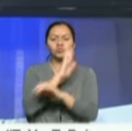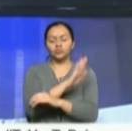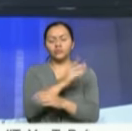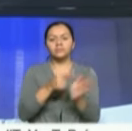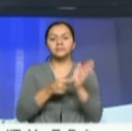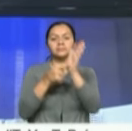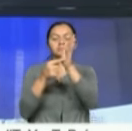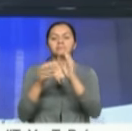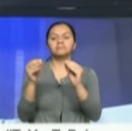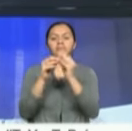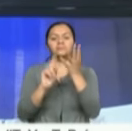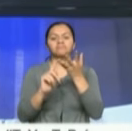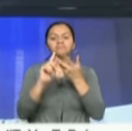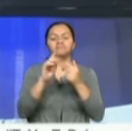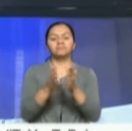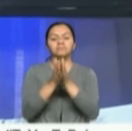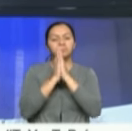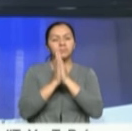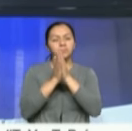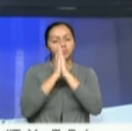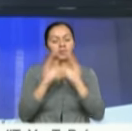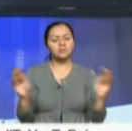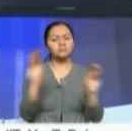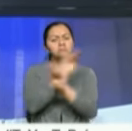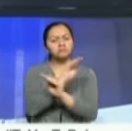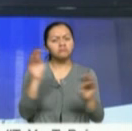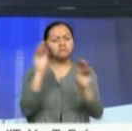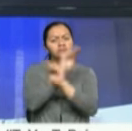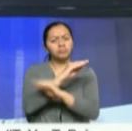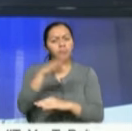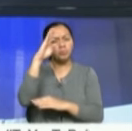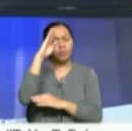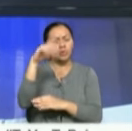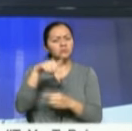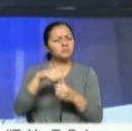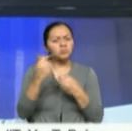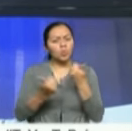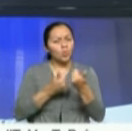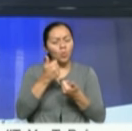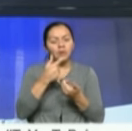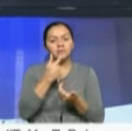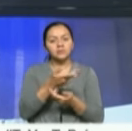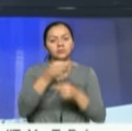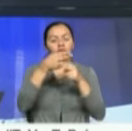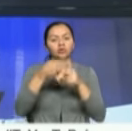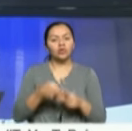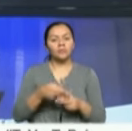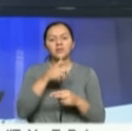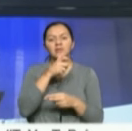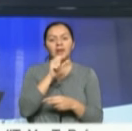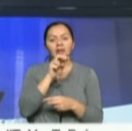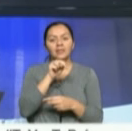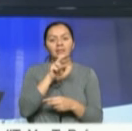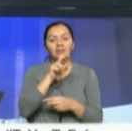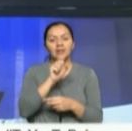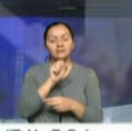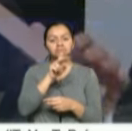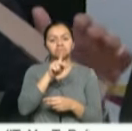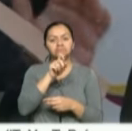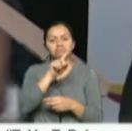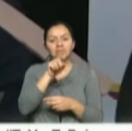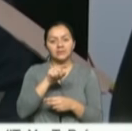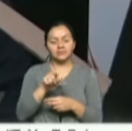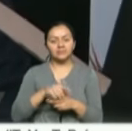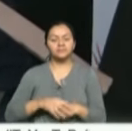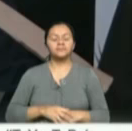presentaron varias solicitudes de pases policiales, entre las cuales se encontraba el nombre Andrés Páez.